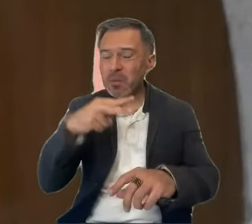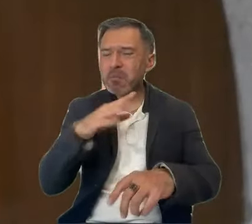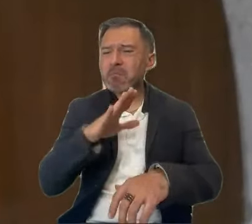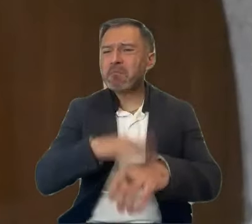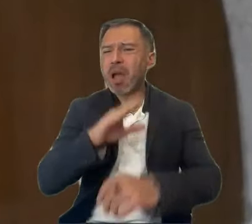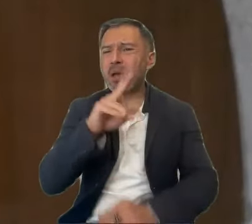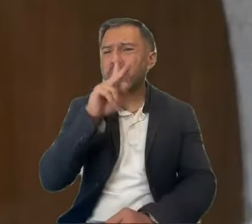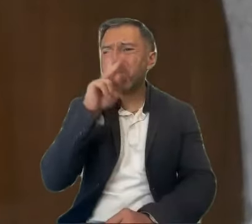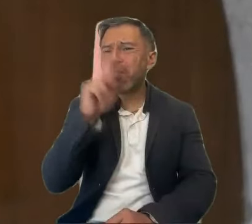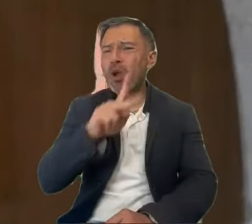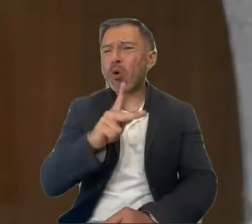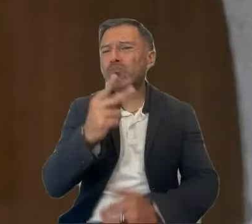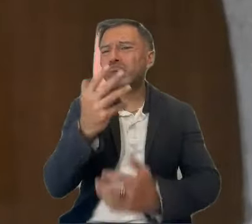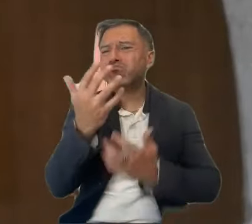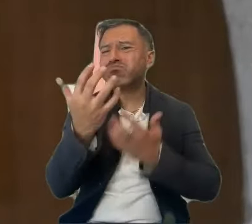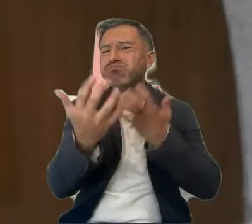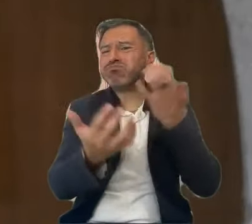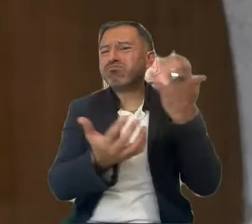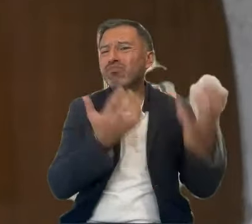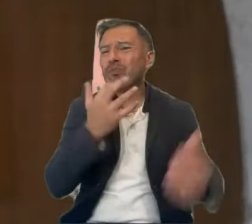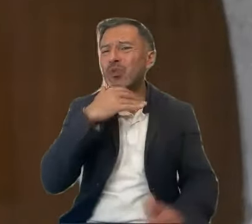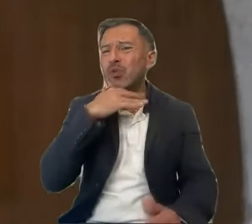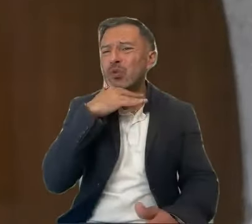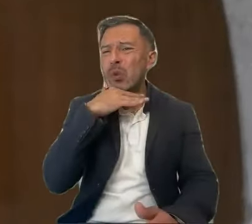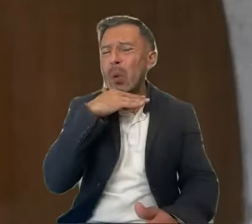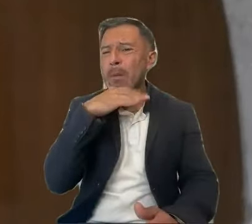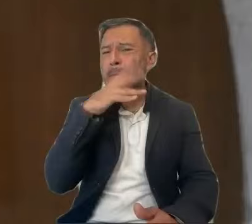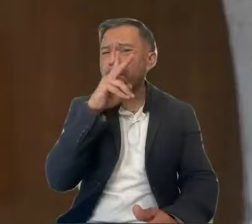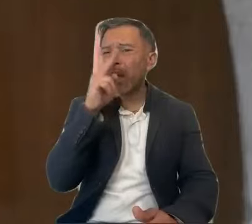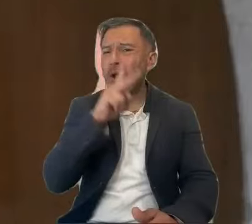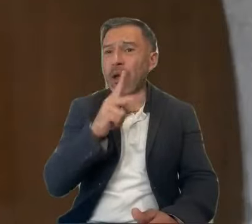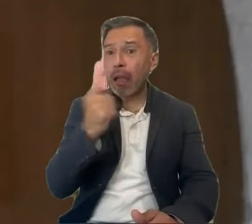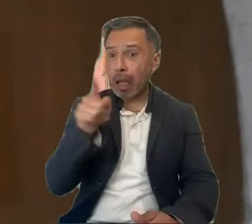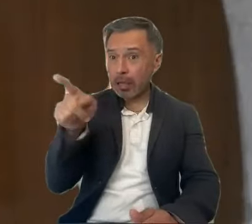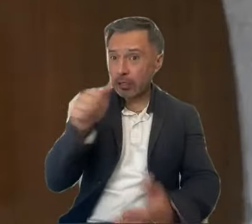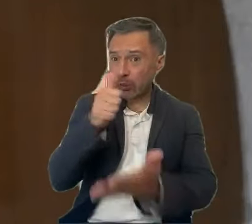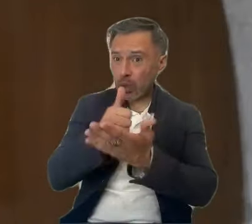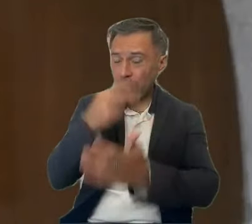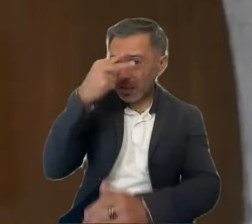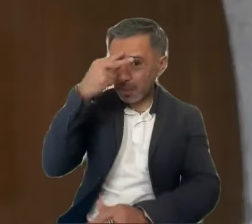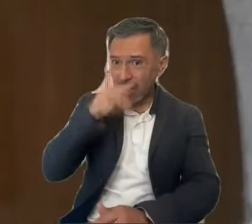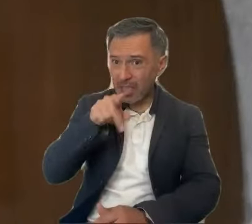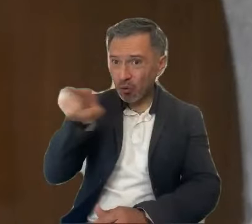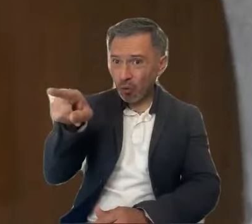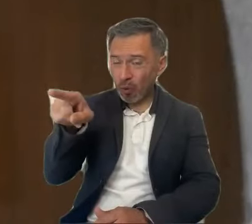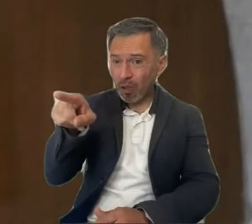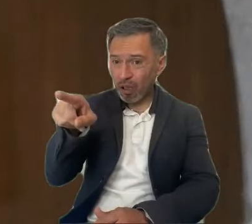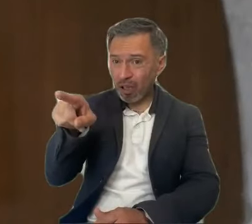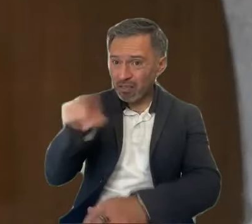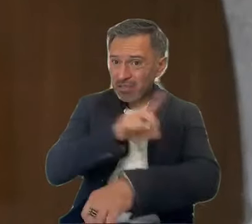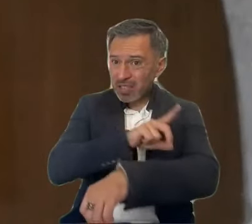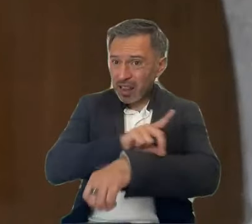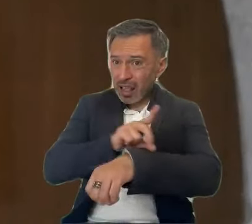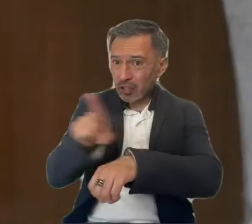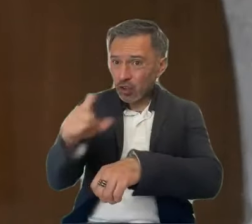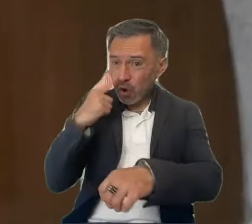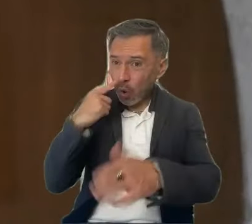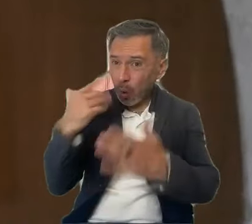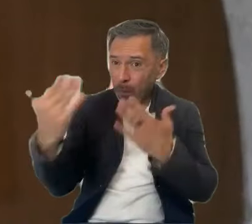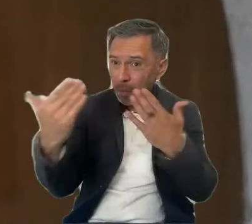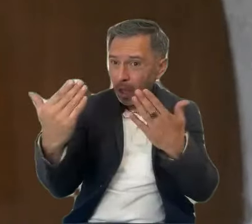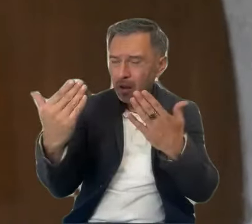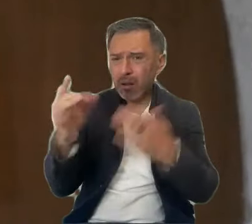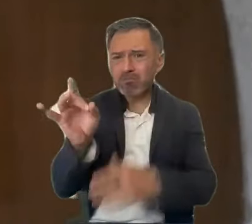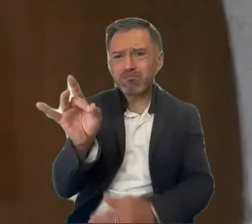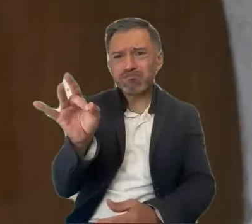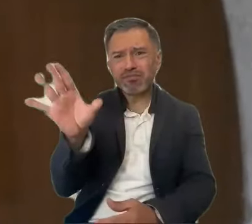calidad de aire que cualquier delegación de la Ciudad de México. Y por eso es que estoy